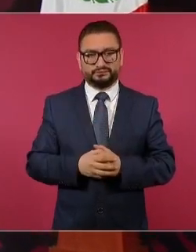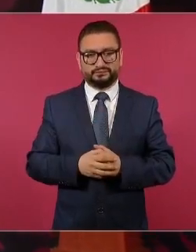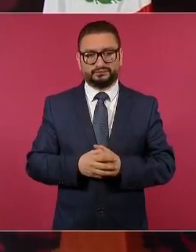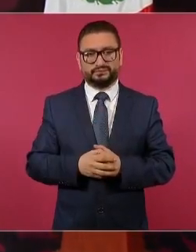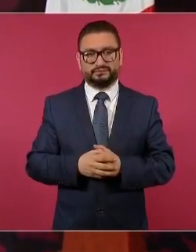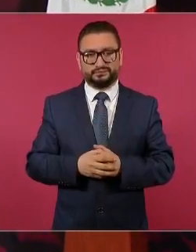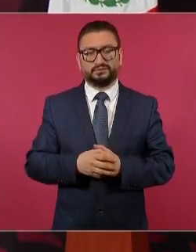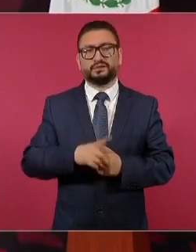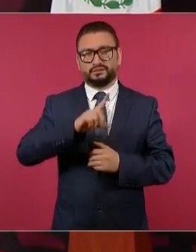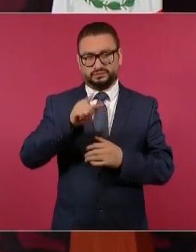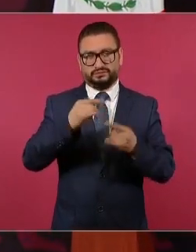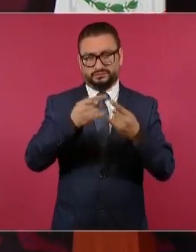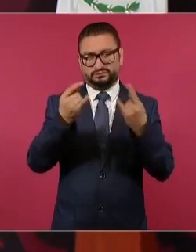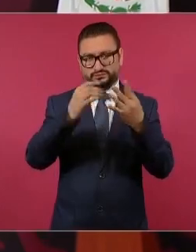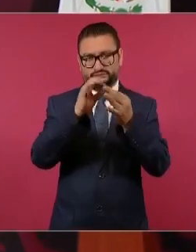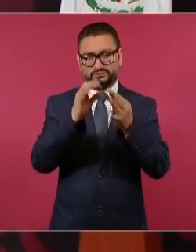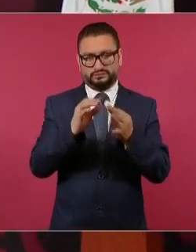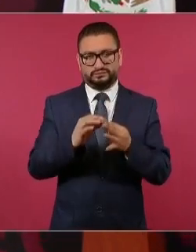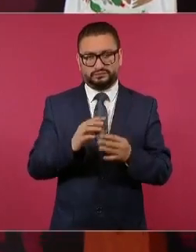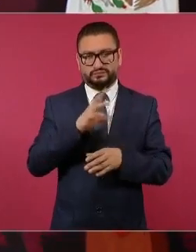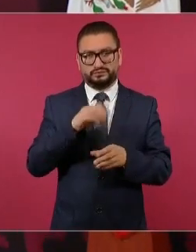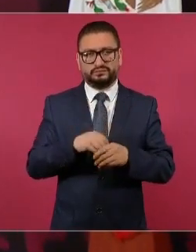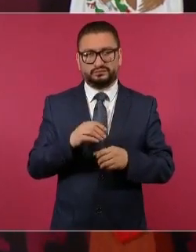para tener la historia completa,